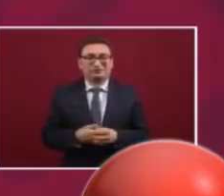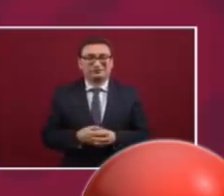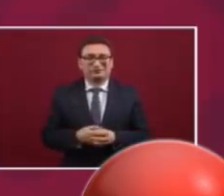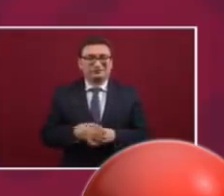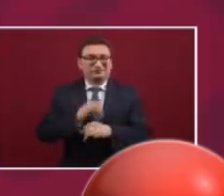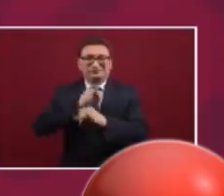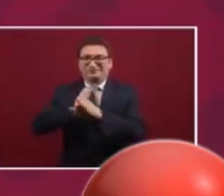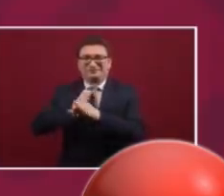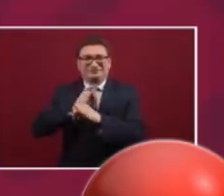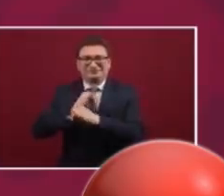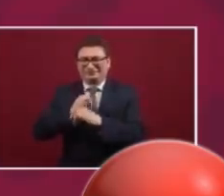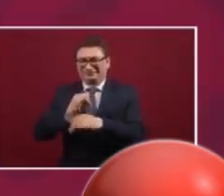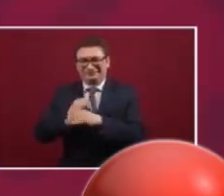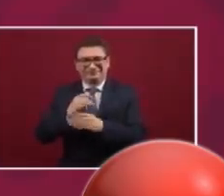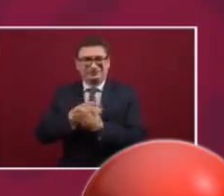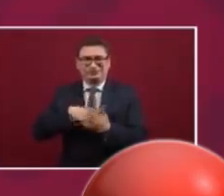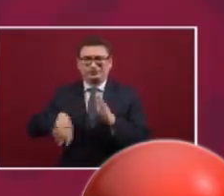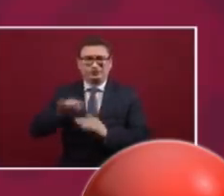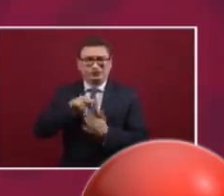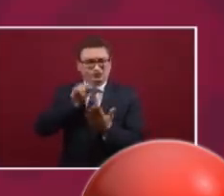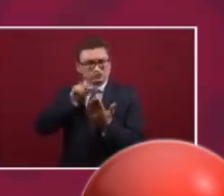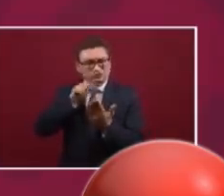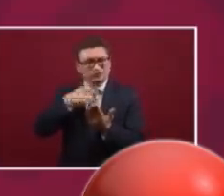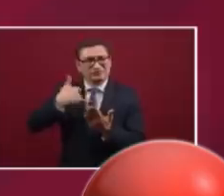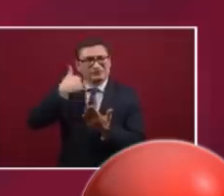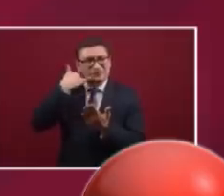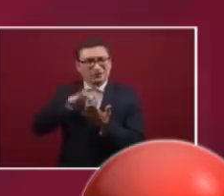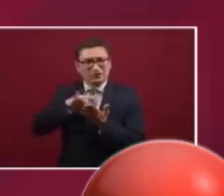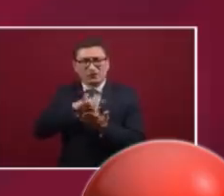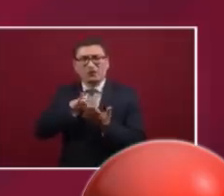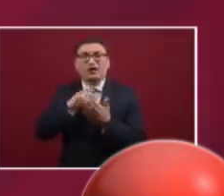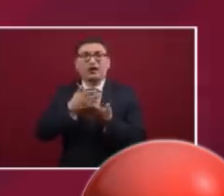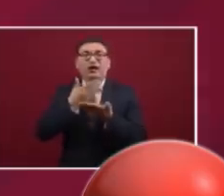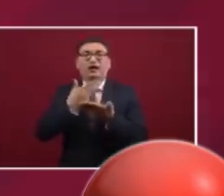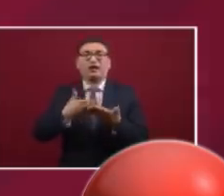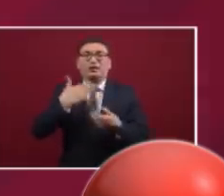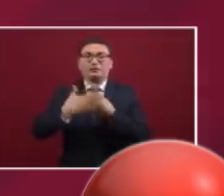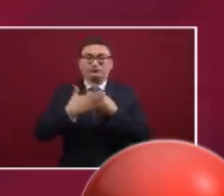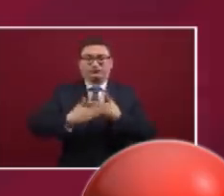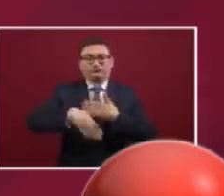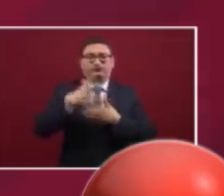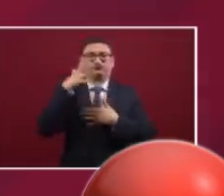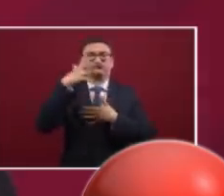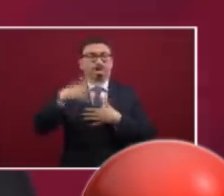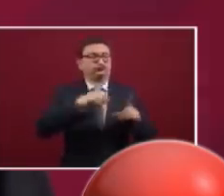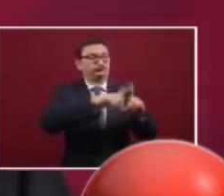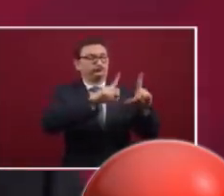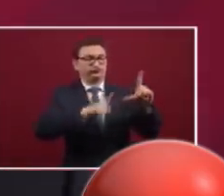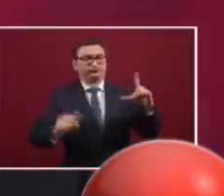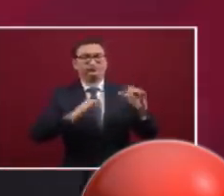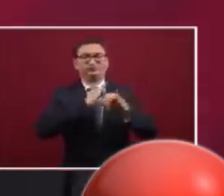con el Internet, y vamos a comunicar a todo el país con el Internet. Entonces,